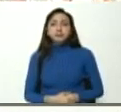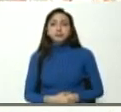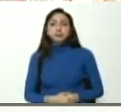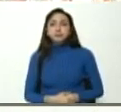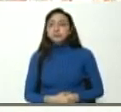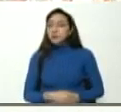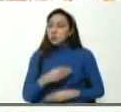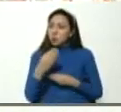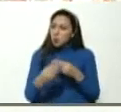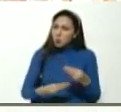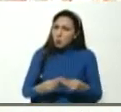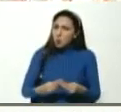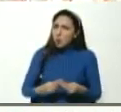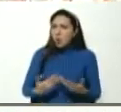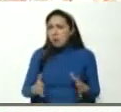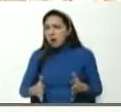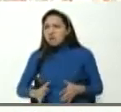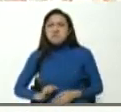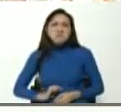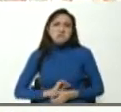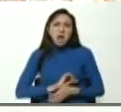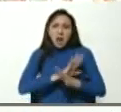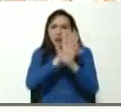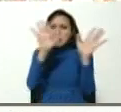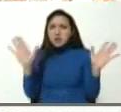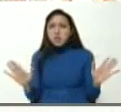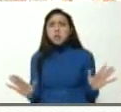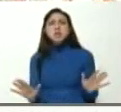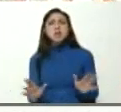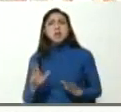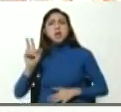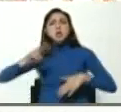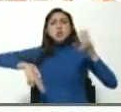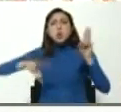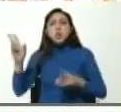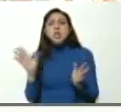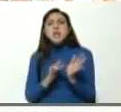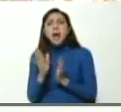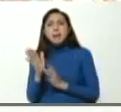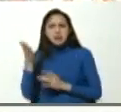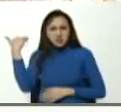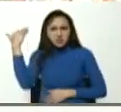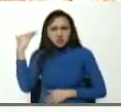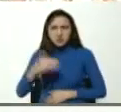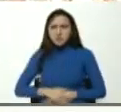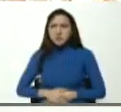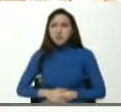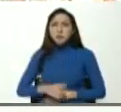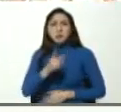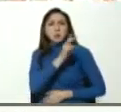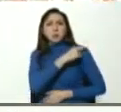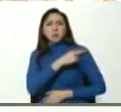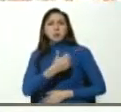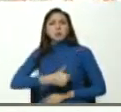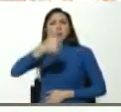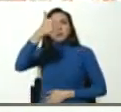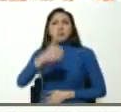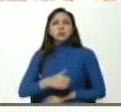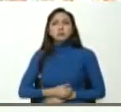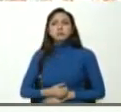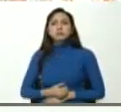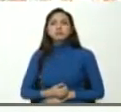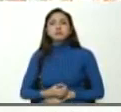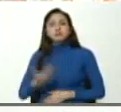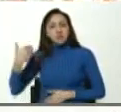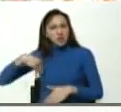en horas de la mañana del 12 de abril el general garcía carneiro se fue